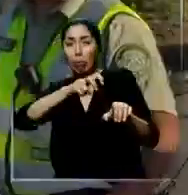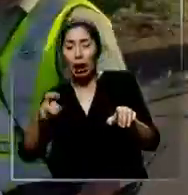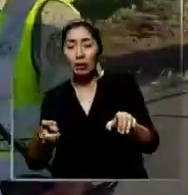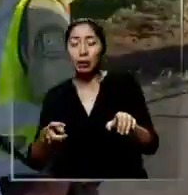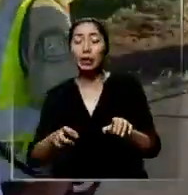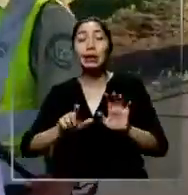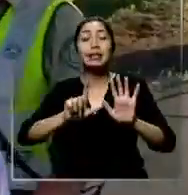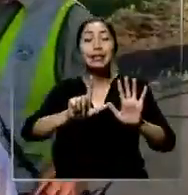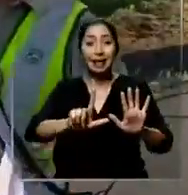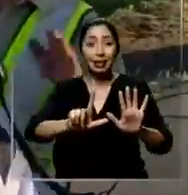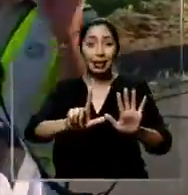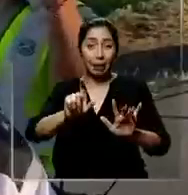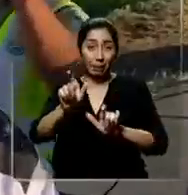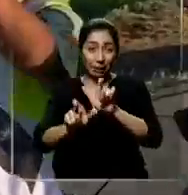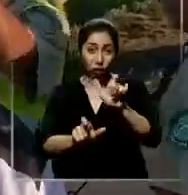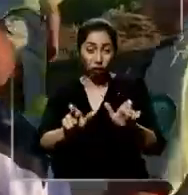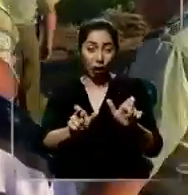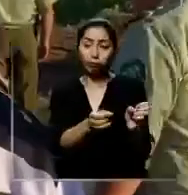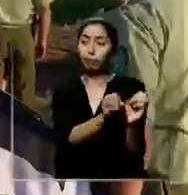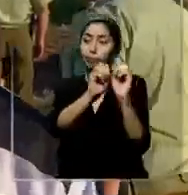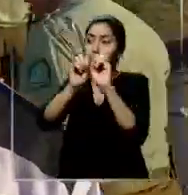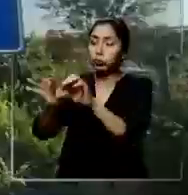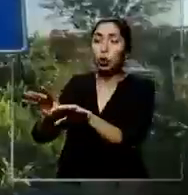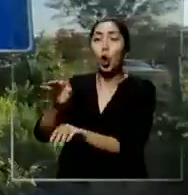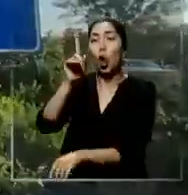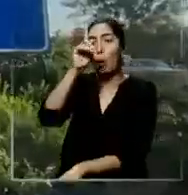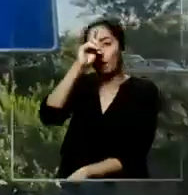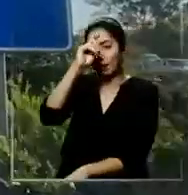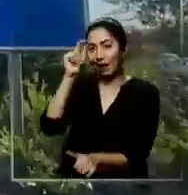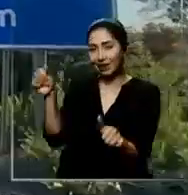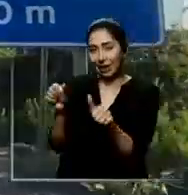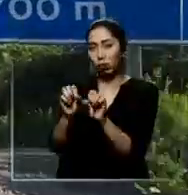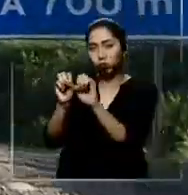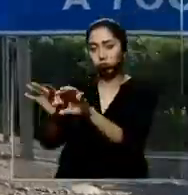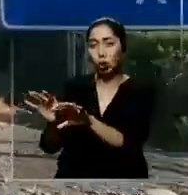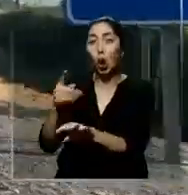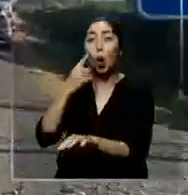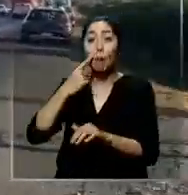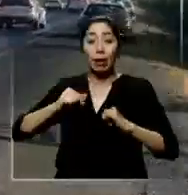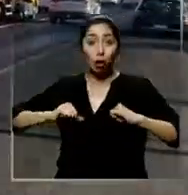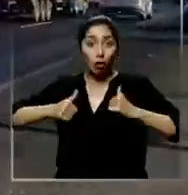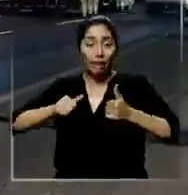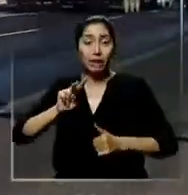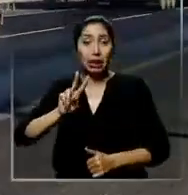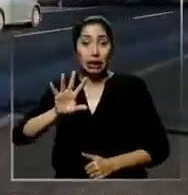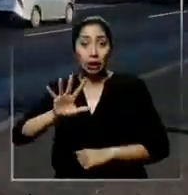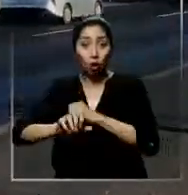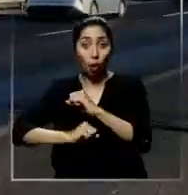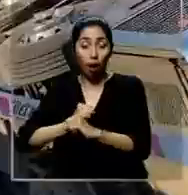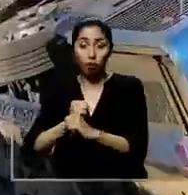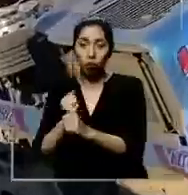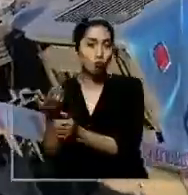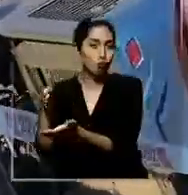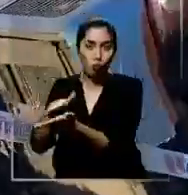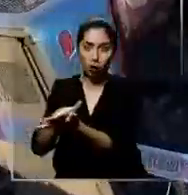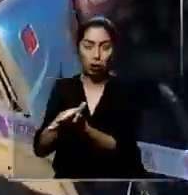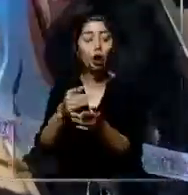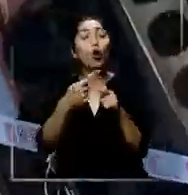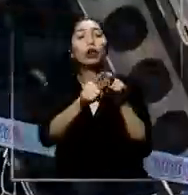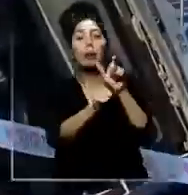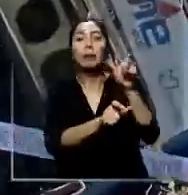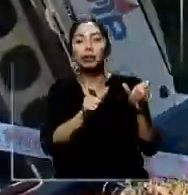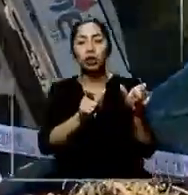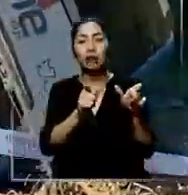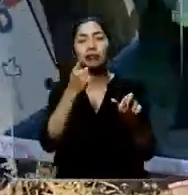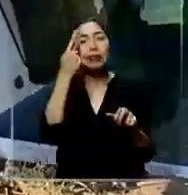hasta el momento teníamos la contabilidad, fueron derivados al hospital cercano. Un joven de 25 años murió, otras 43 personas lesionadas leves y otras